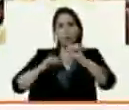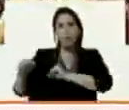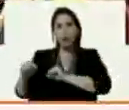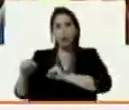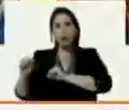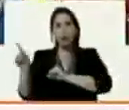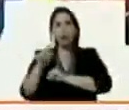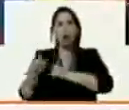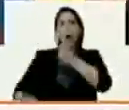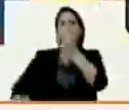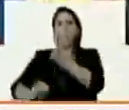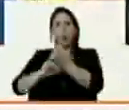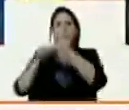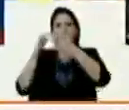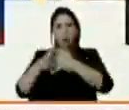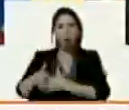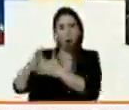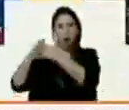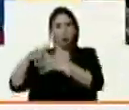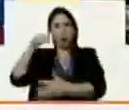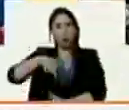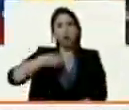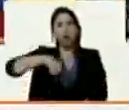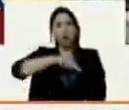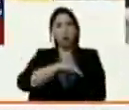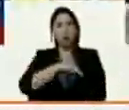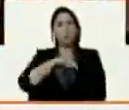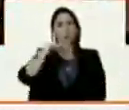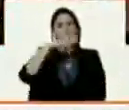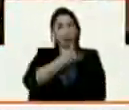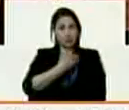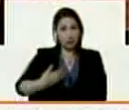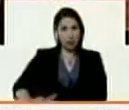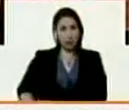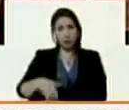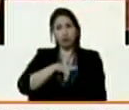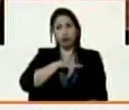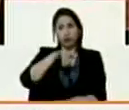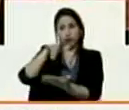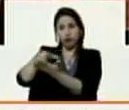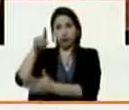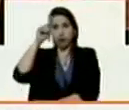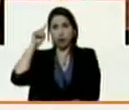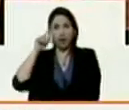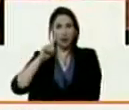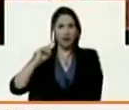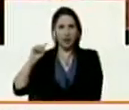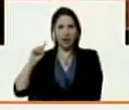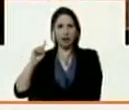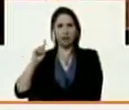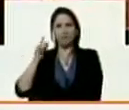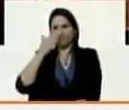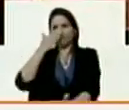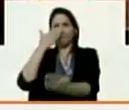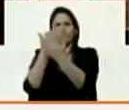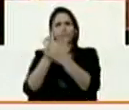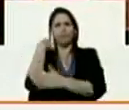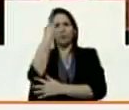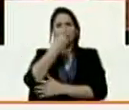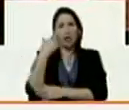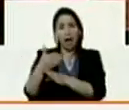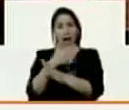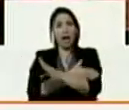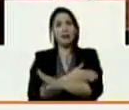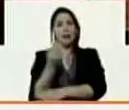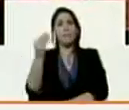Azerbaiyán. Hoy nuestro presidente está ya dando la cara ante más de